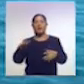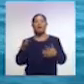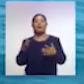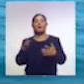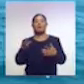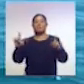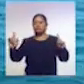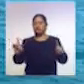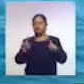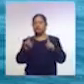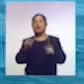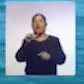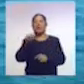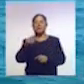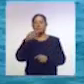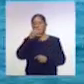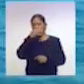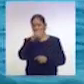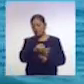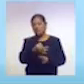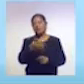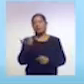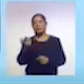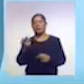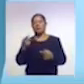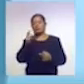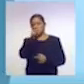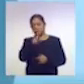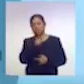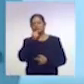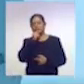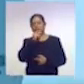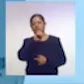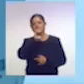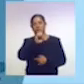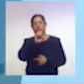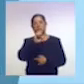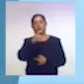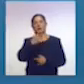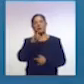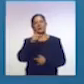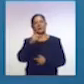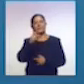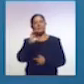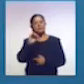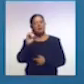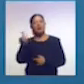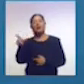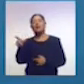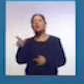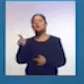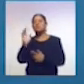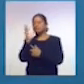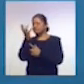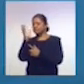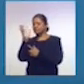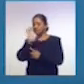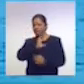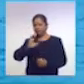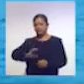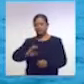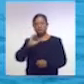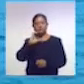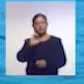comunicado las Fuerzas Armadas Egipcias. Una serie de vehículos navales, incluido el destructor de misiles chino